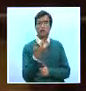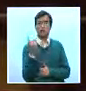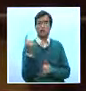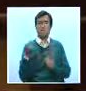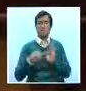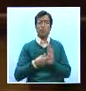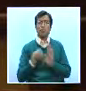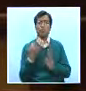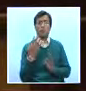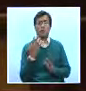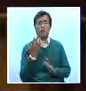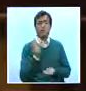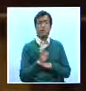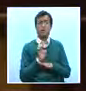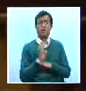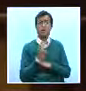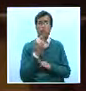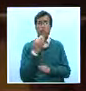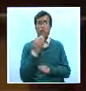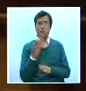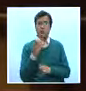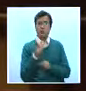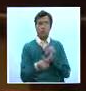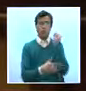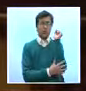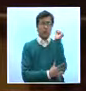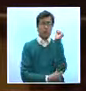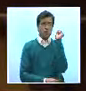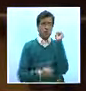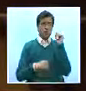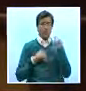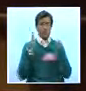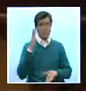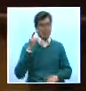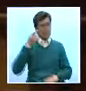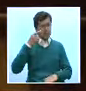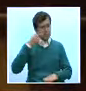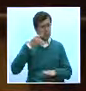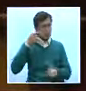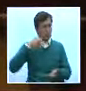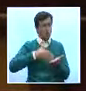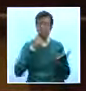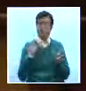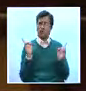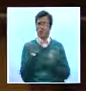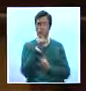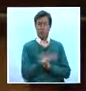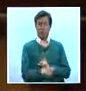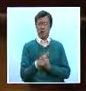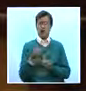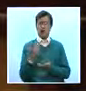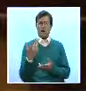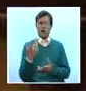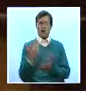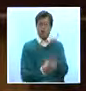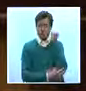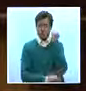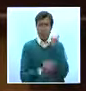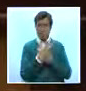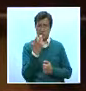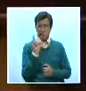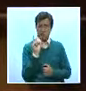no podríamos defender que las personas más pobres van a ser más castigadas. Correcto. Porque un pobre no está para heredar $300,000. A lo